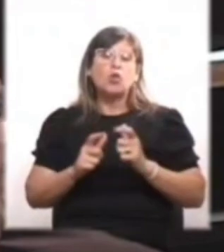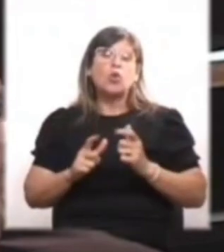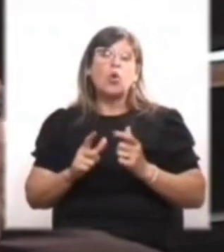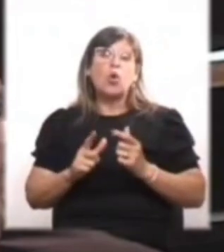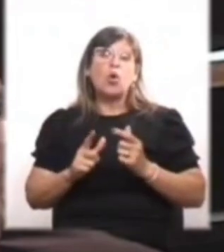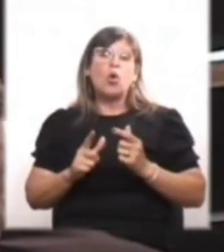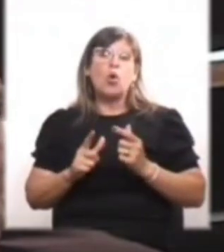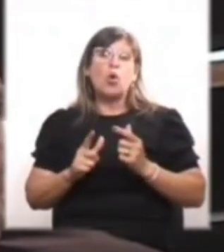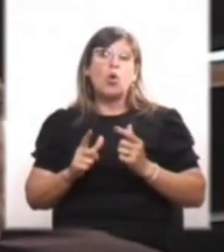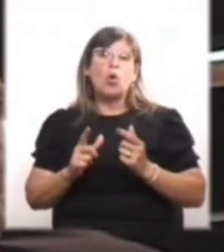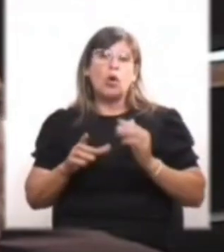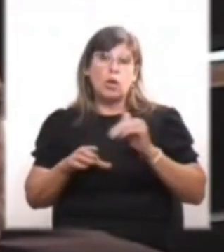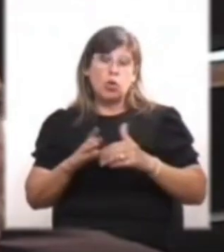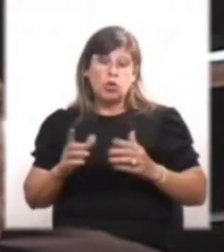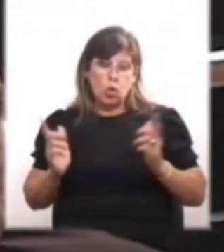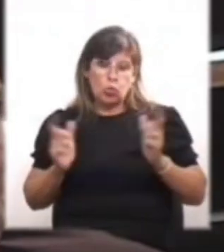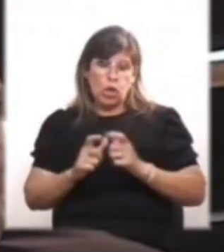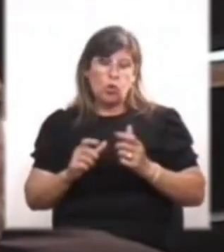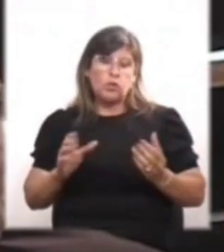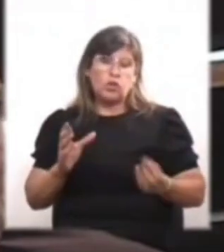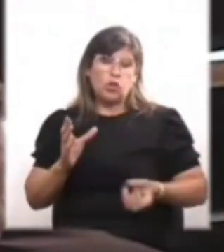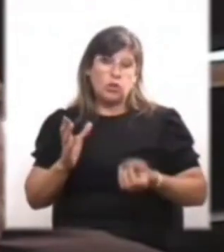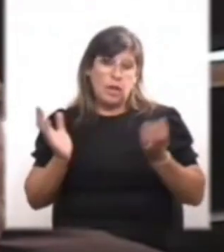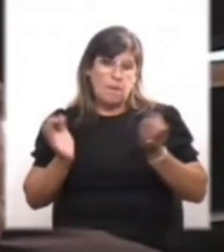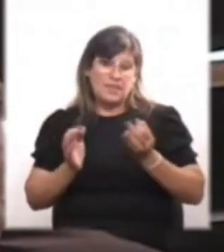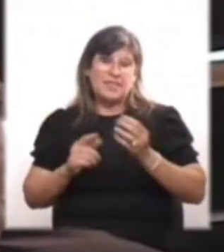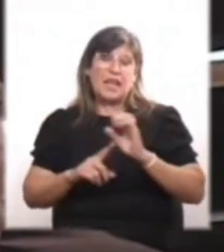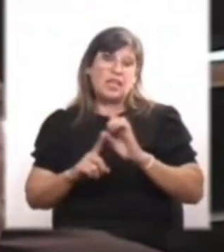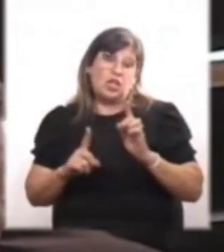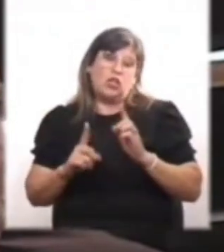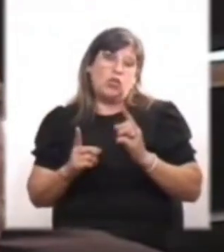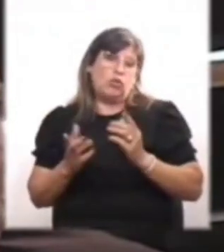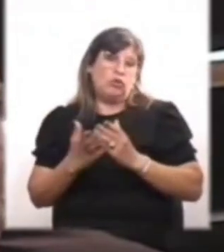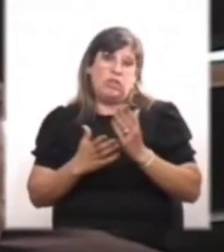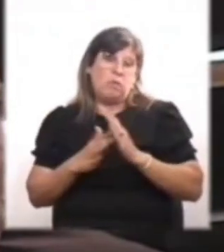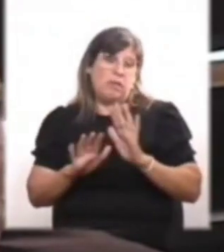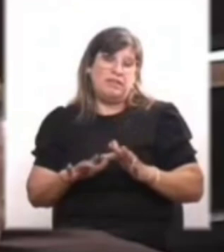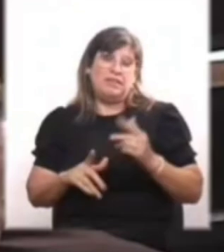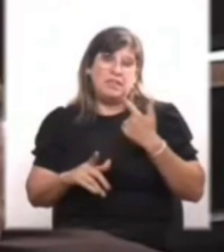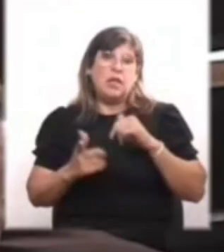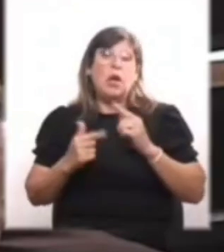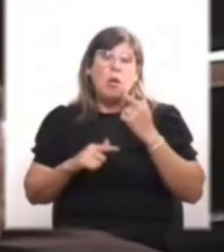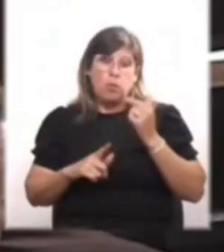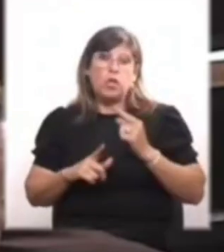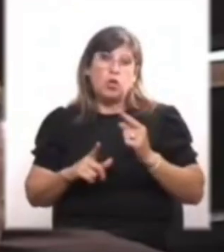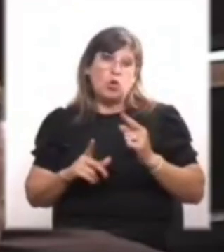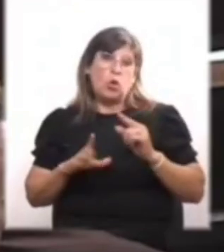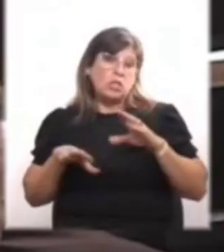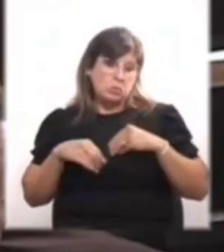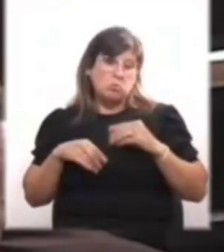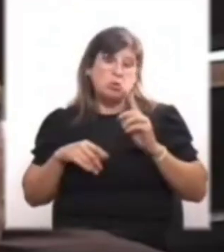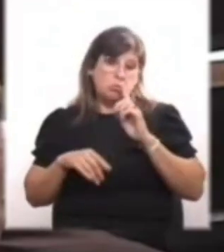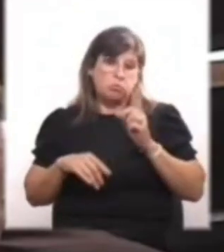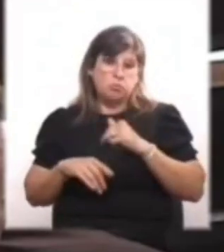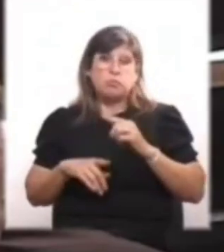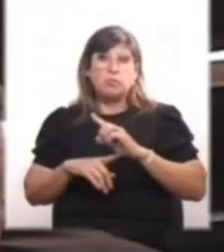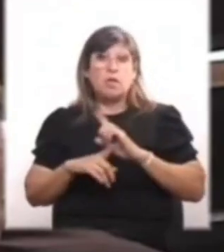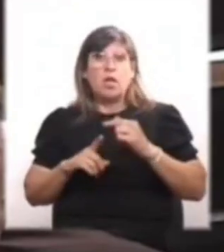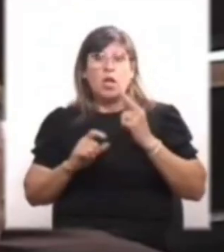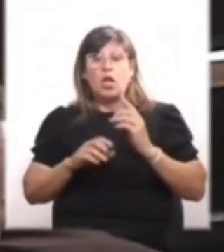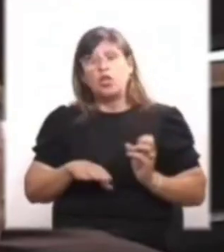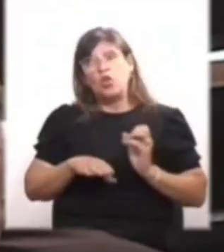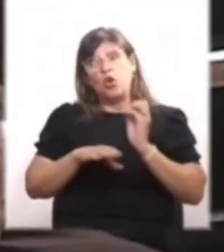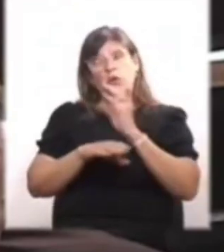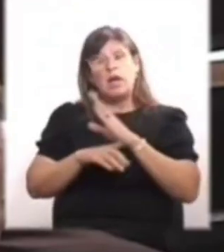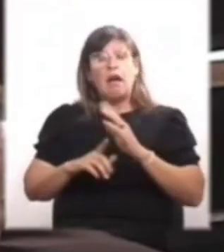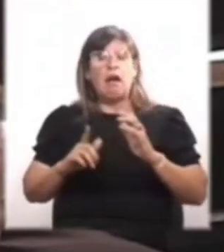especial, que no es frecuente, pero accedió, yo diría, inmediatamente. No derivó el tema a la Comisión